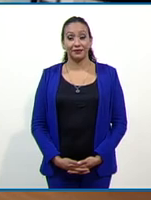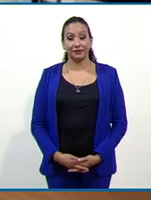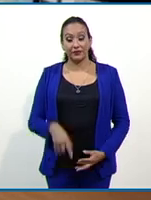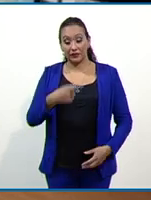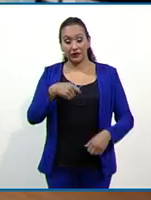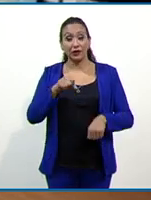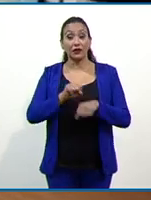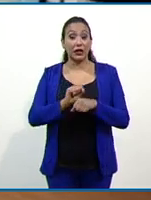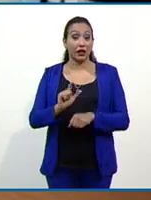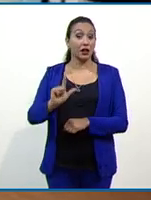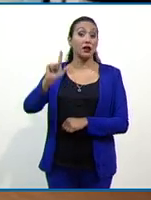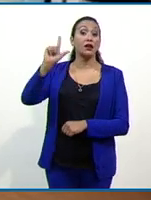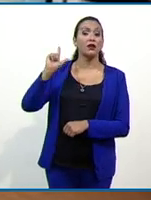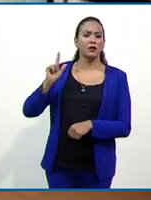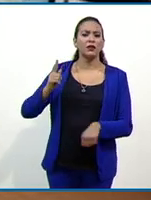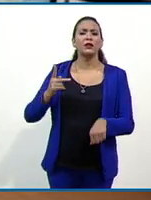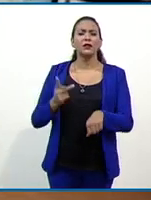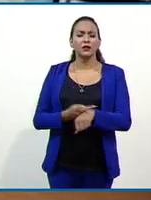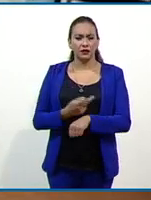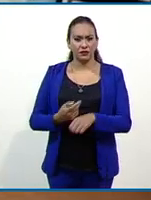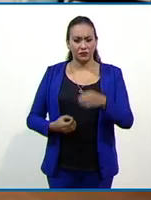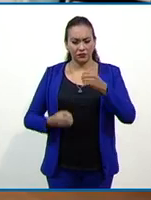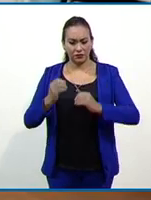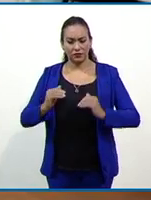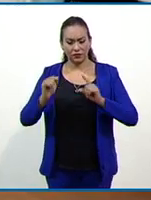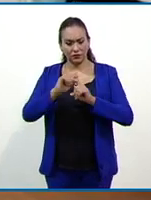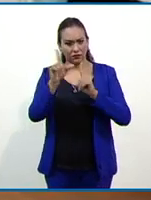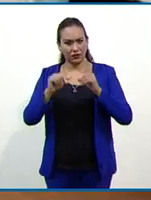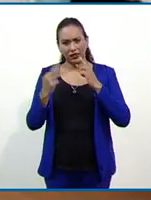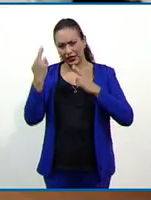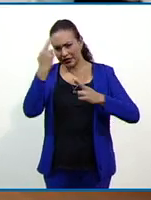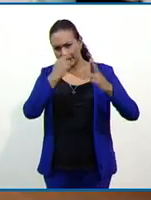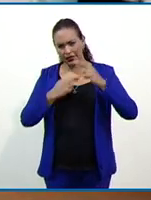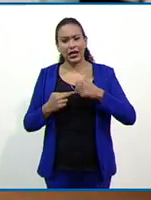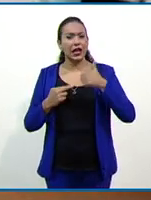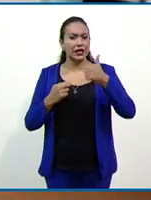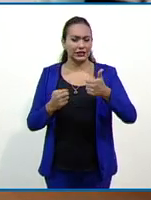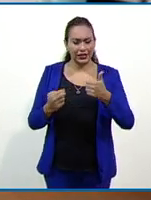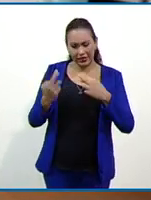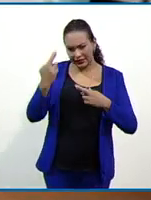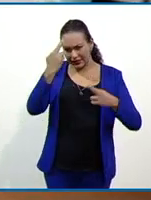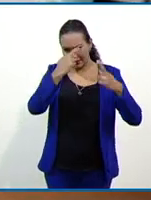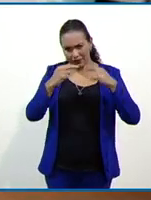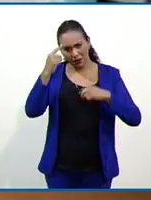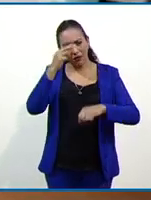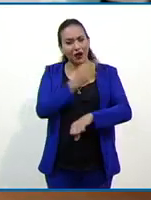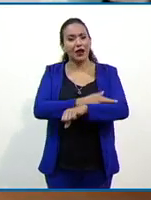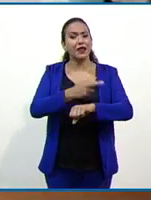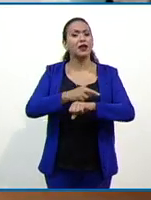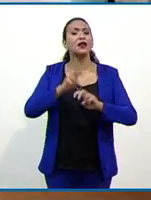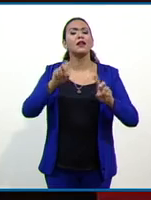Del pasado lunes, el Pleno de la Corte resolvió 6 consultas a trámite sobre la reforma judicial.